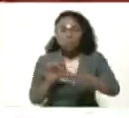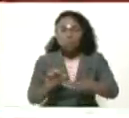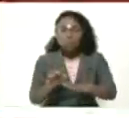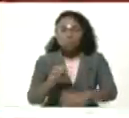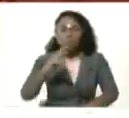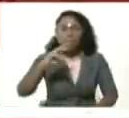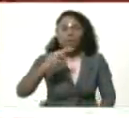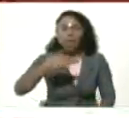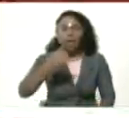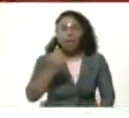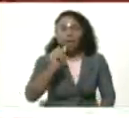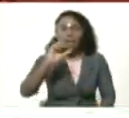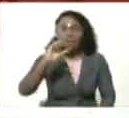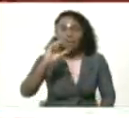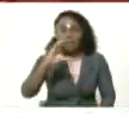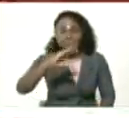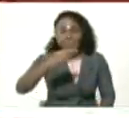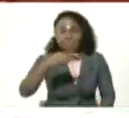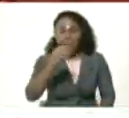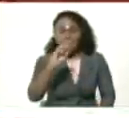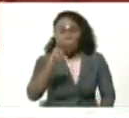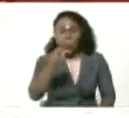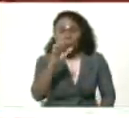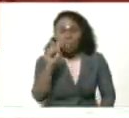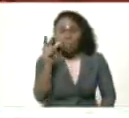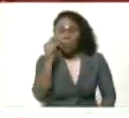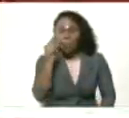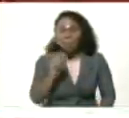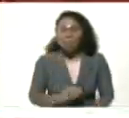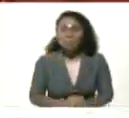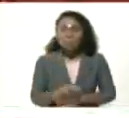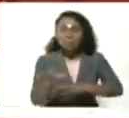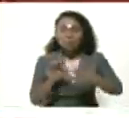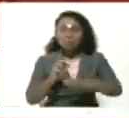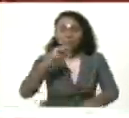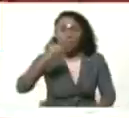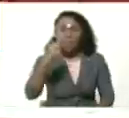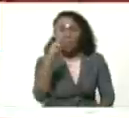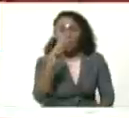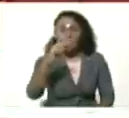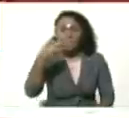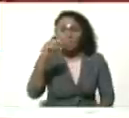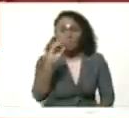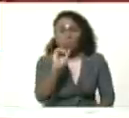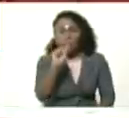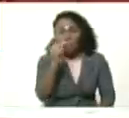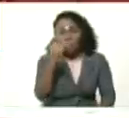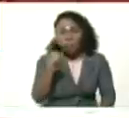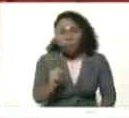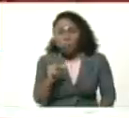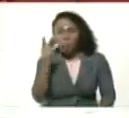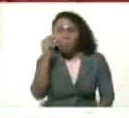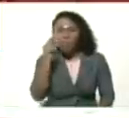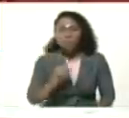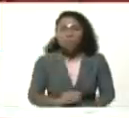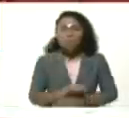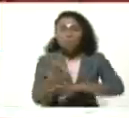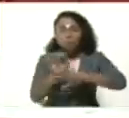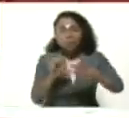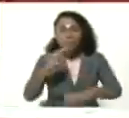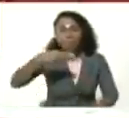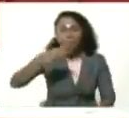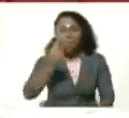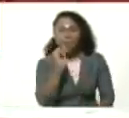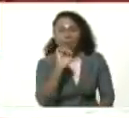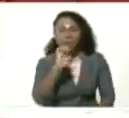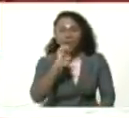Achaguas, Daniel Nieves, municipio Muñoz, Aner Corona, municipio Páez, José